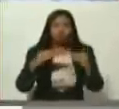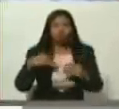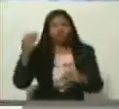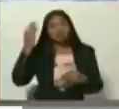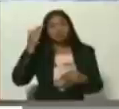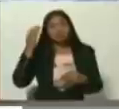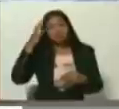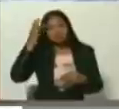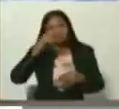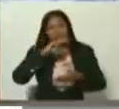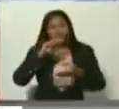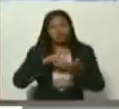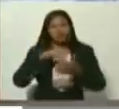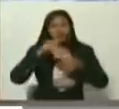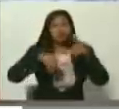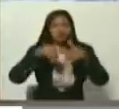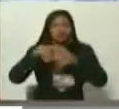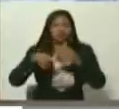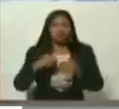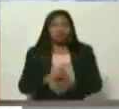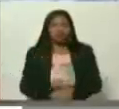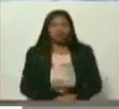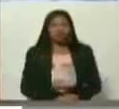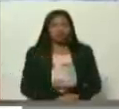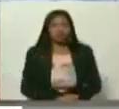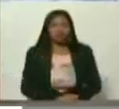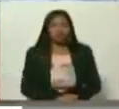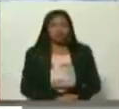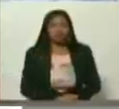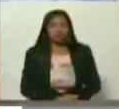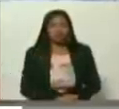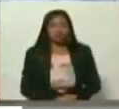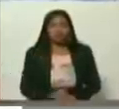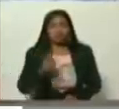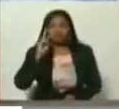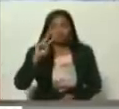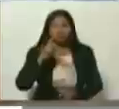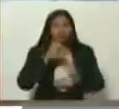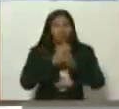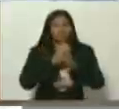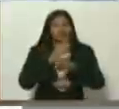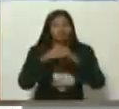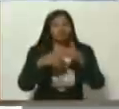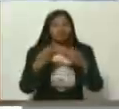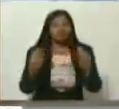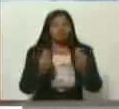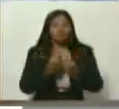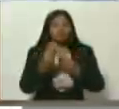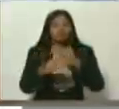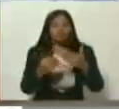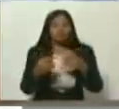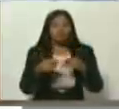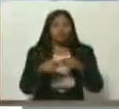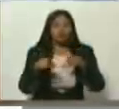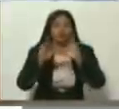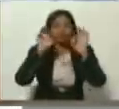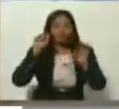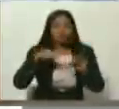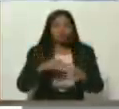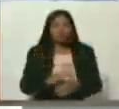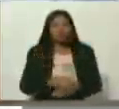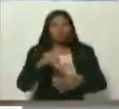Consejo Nacional Electoral pasó, ¿verdad?, esas competencias de la Junta Regional Electoral a la